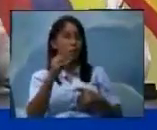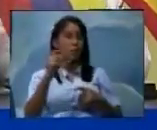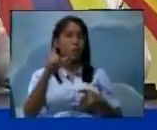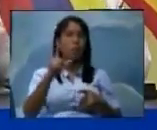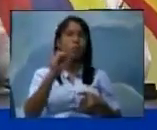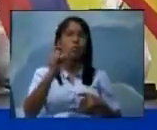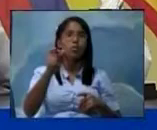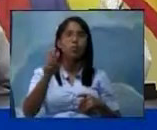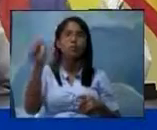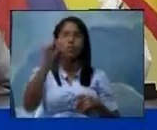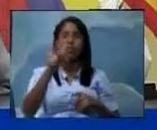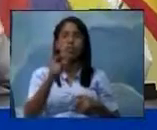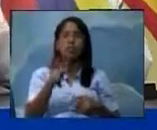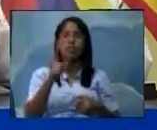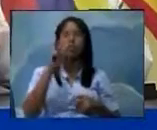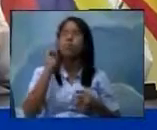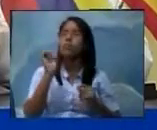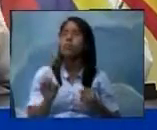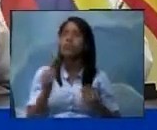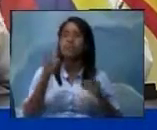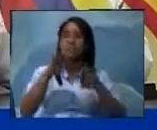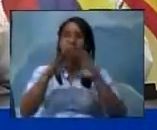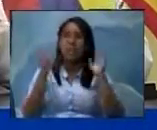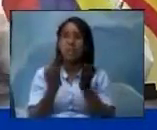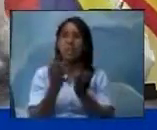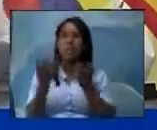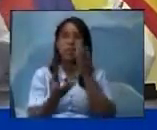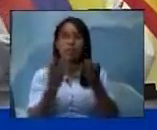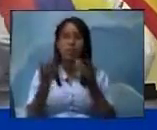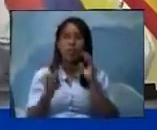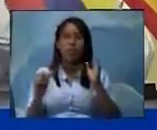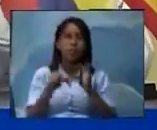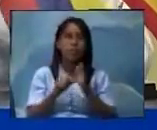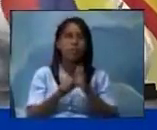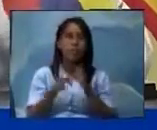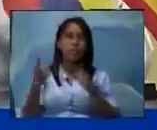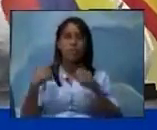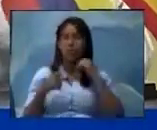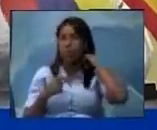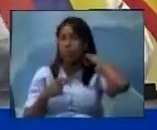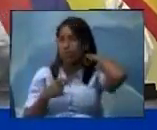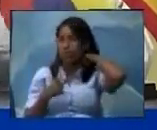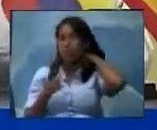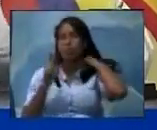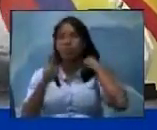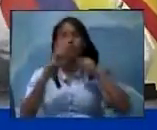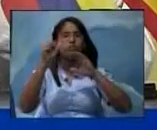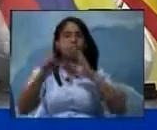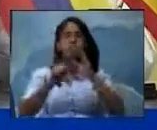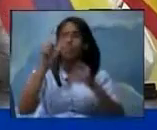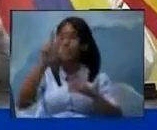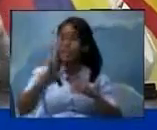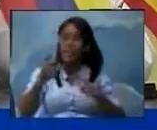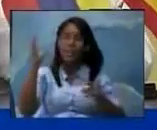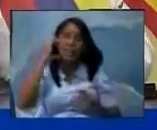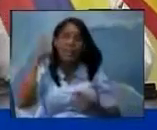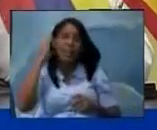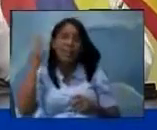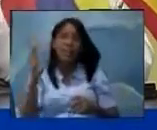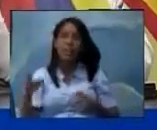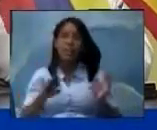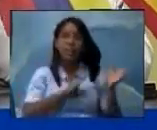saludes a la gente en Punta Arenas, Tierra del Fuego, donde hay dos canales de televisión y tres